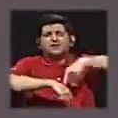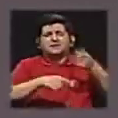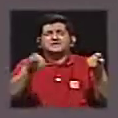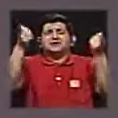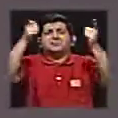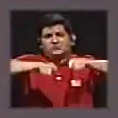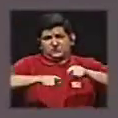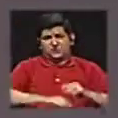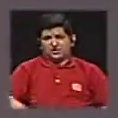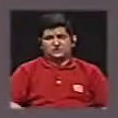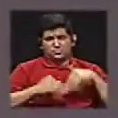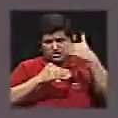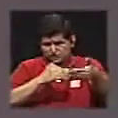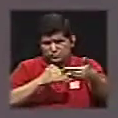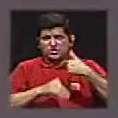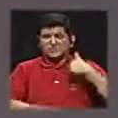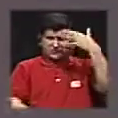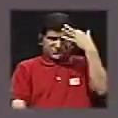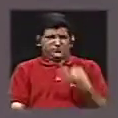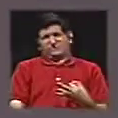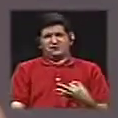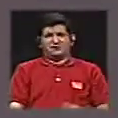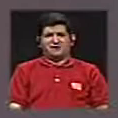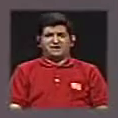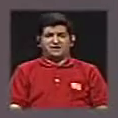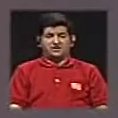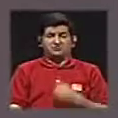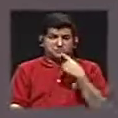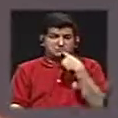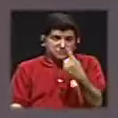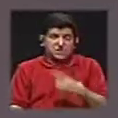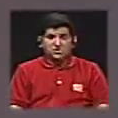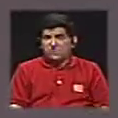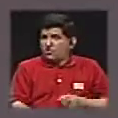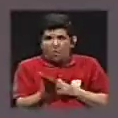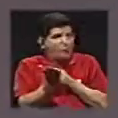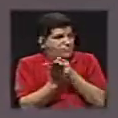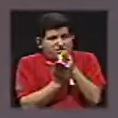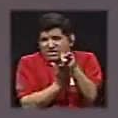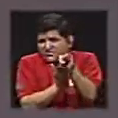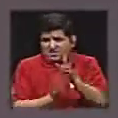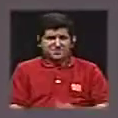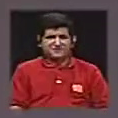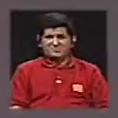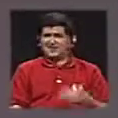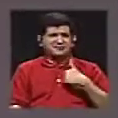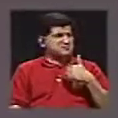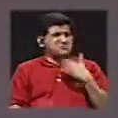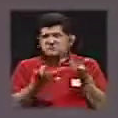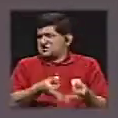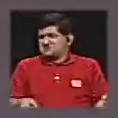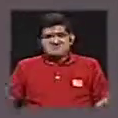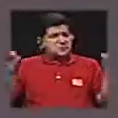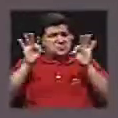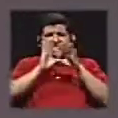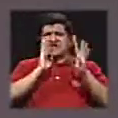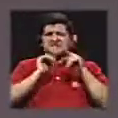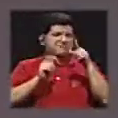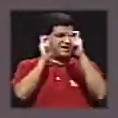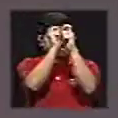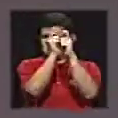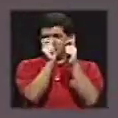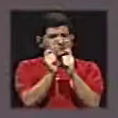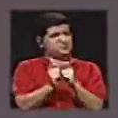ocurrió, a mí me parece, se lo digo con absoluta sinceridad, que no tiene mayor trascendencia hablar de esos